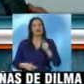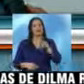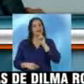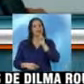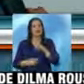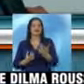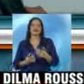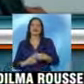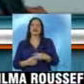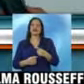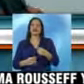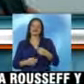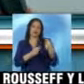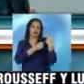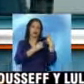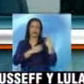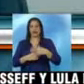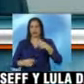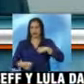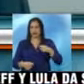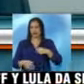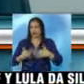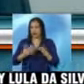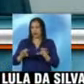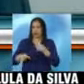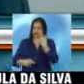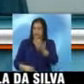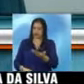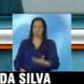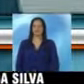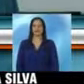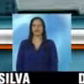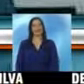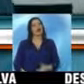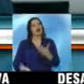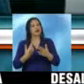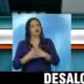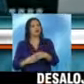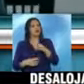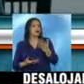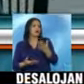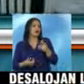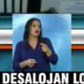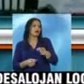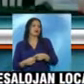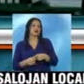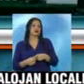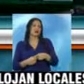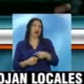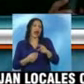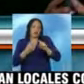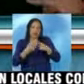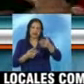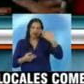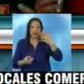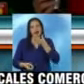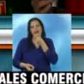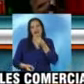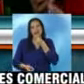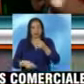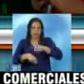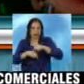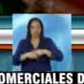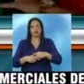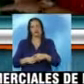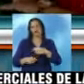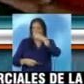de la municipalidad realizar esta acción. Ahora, alcalde, en un principio lo que ellos podían hacer era armar sus puestos, digamos, en diciembre por la temporada de verano